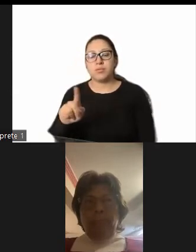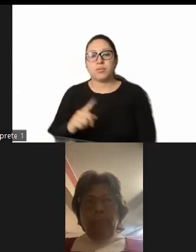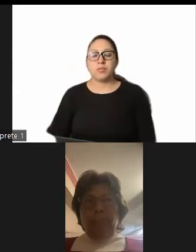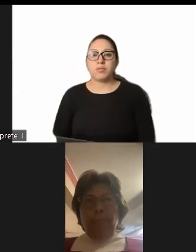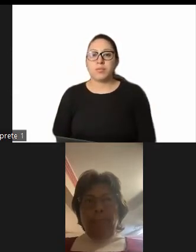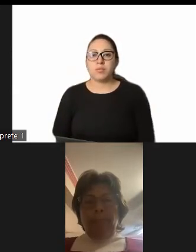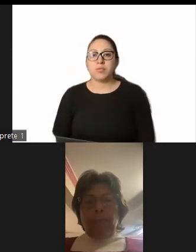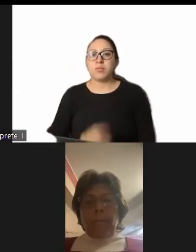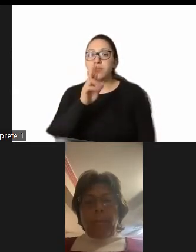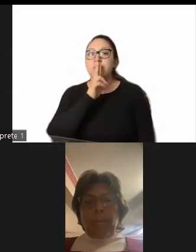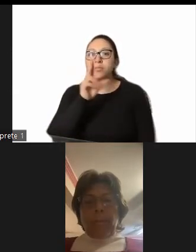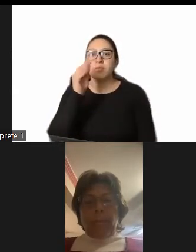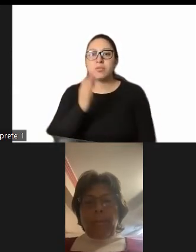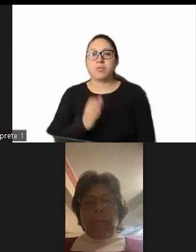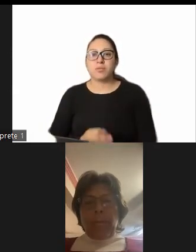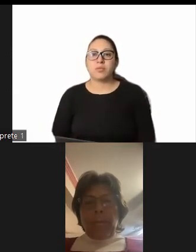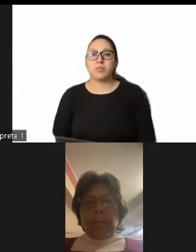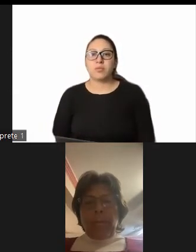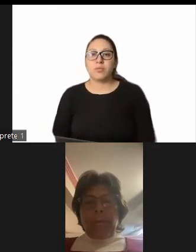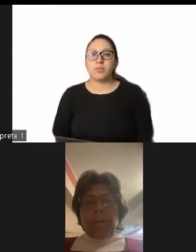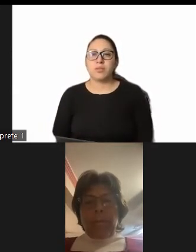En contra de que se retire.